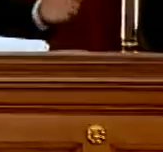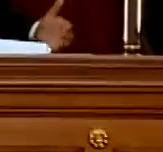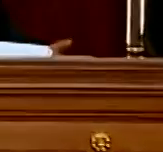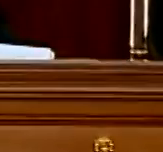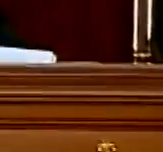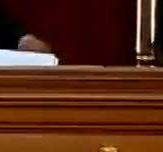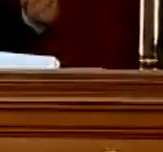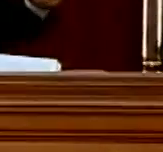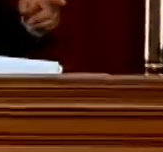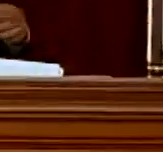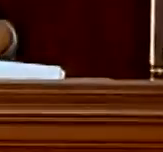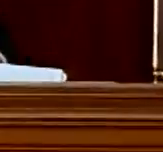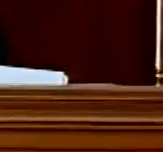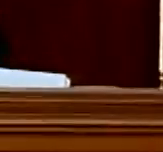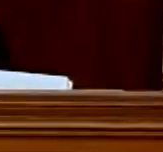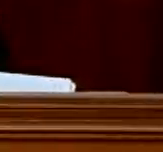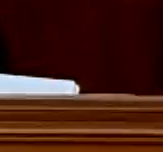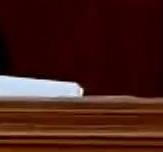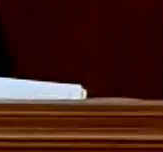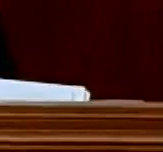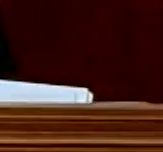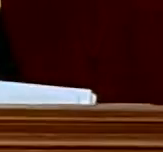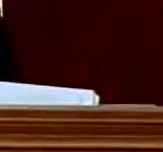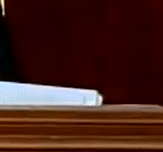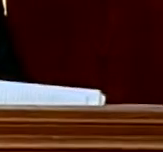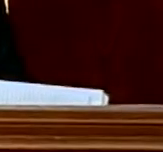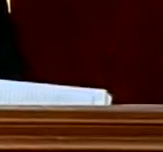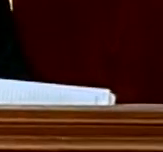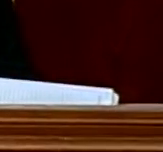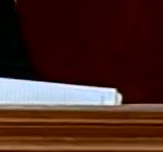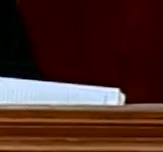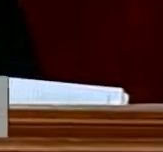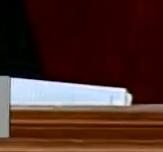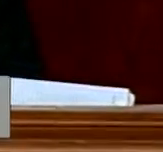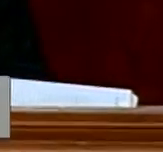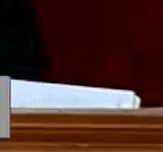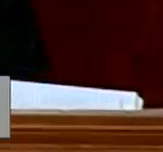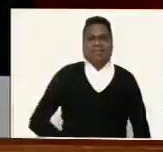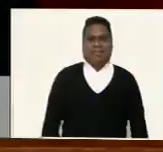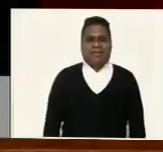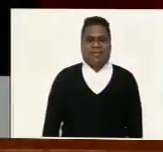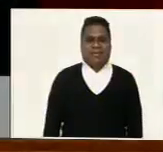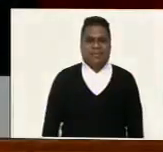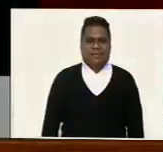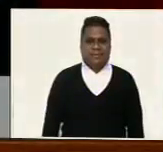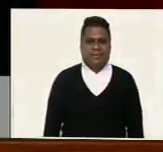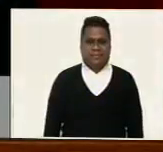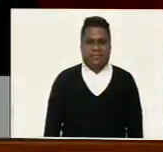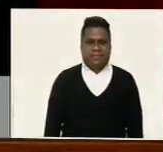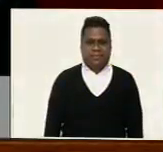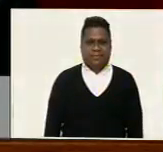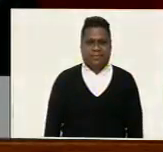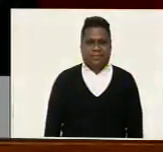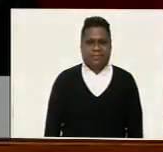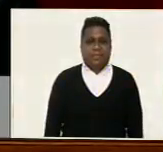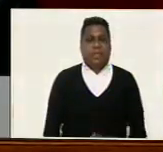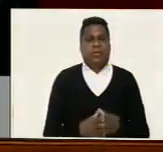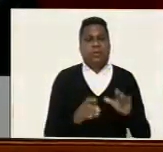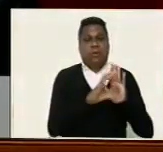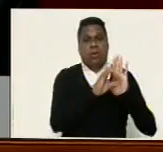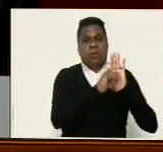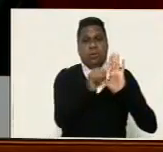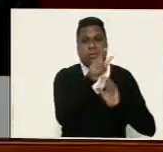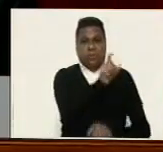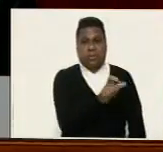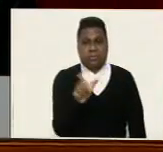tomar decisiones que hay en el Banco Central, deben tomarse y se requiere que esté toda la directiva. Los constituyentes